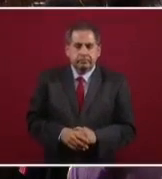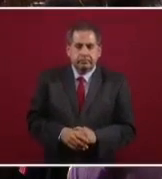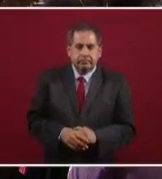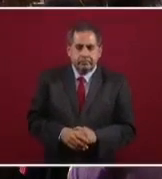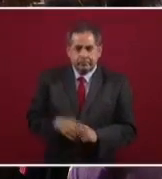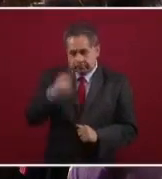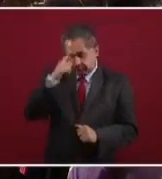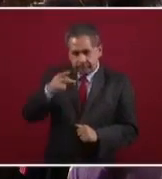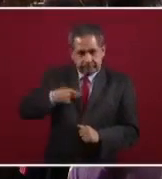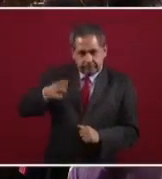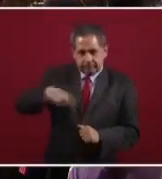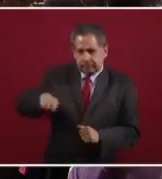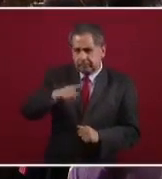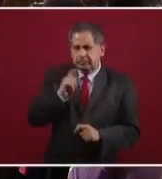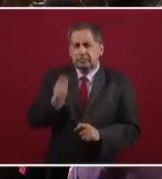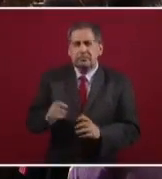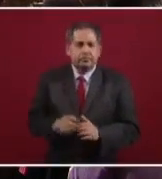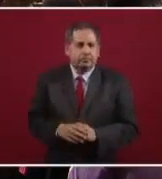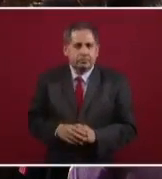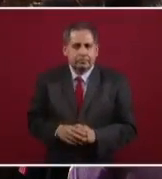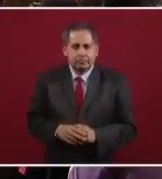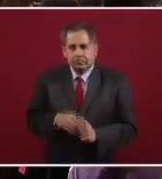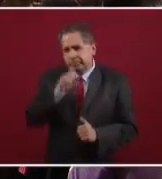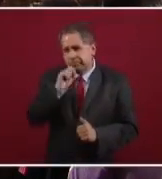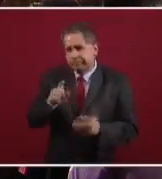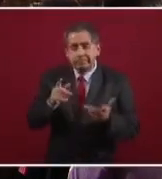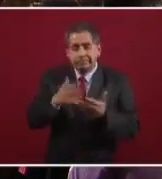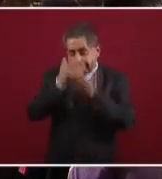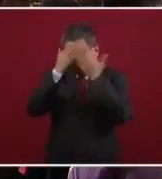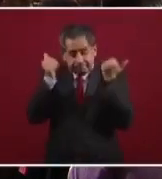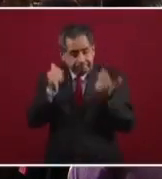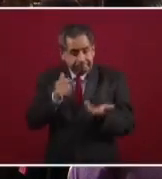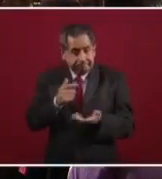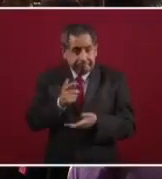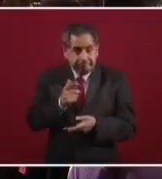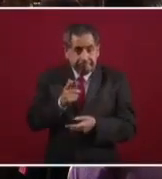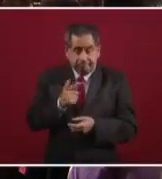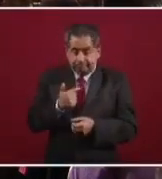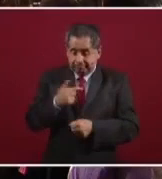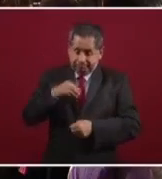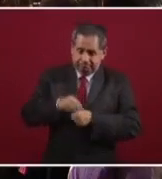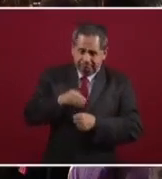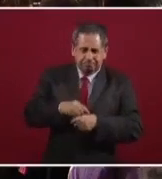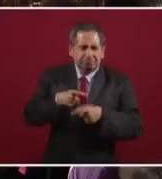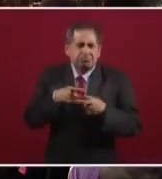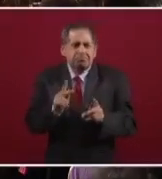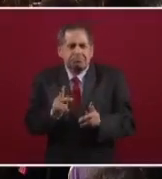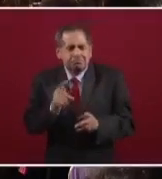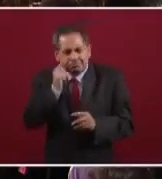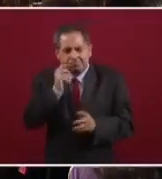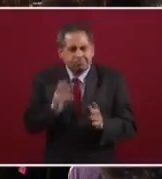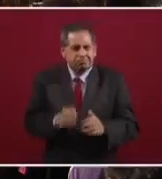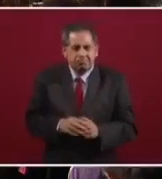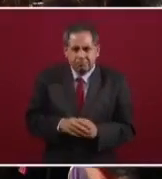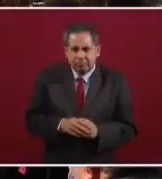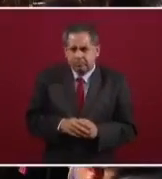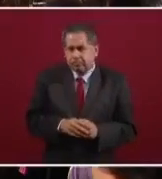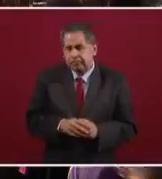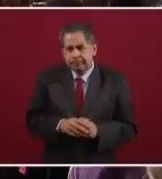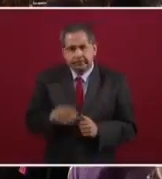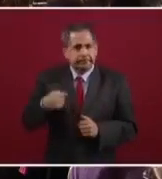a los ciudadanos. Entonces, también no sabemos, pero